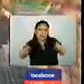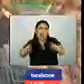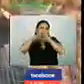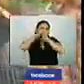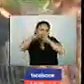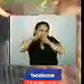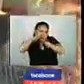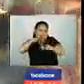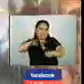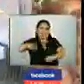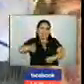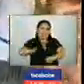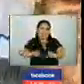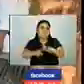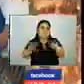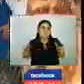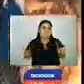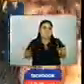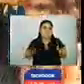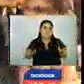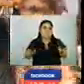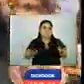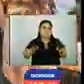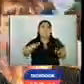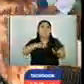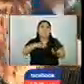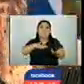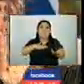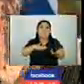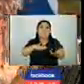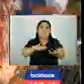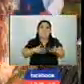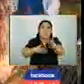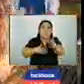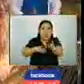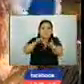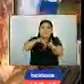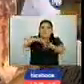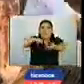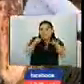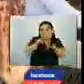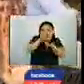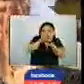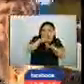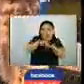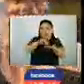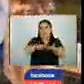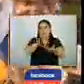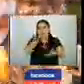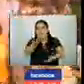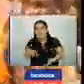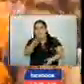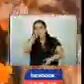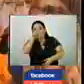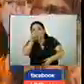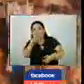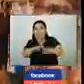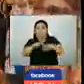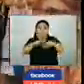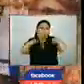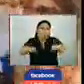asada, le tenemos también lo que es panes con gallina, panes con pollo,